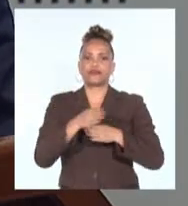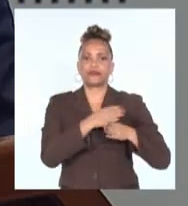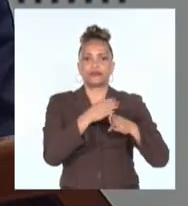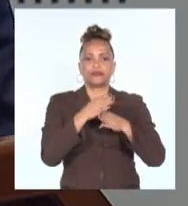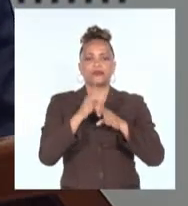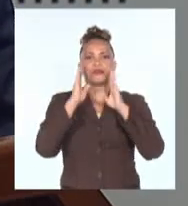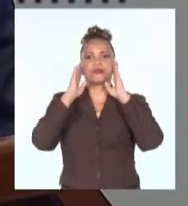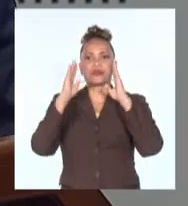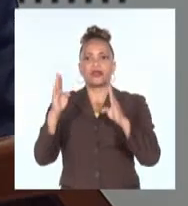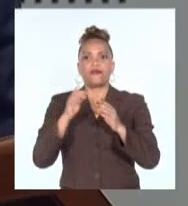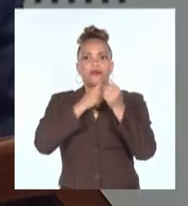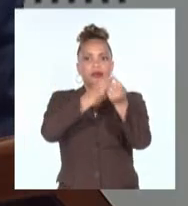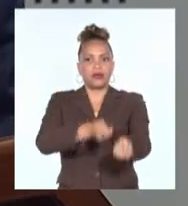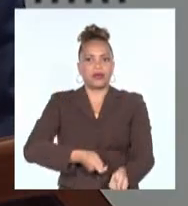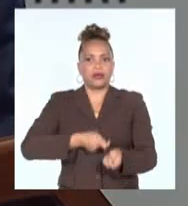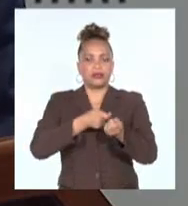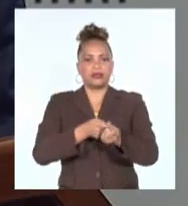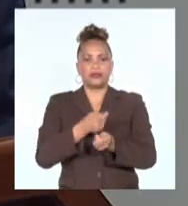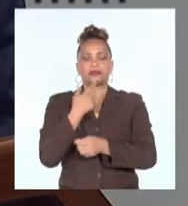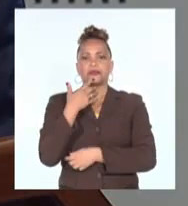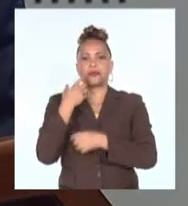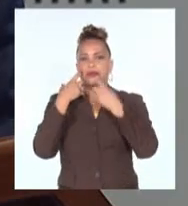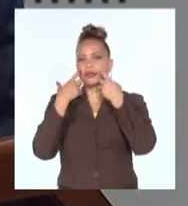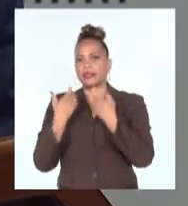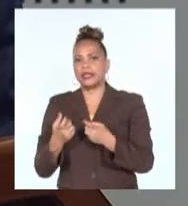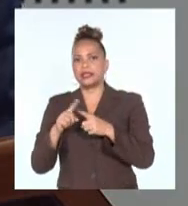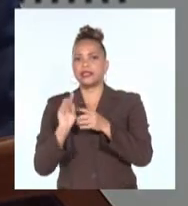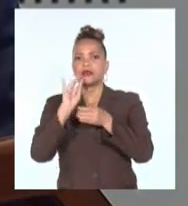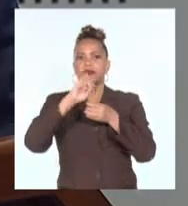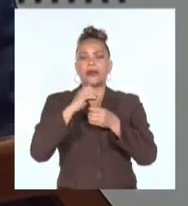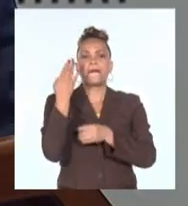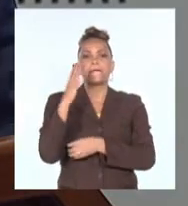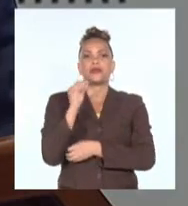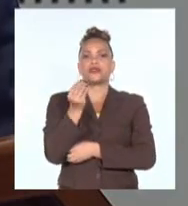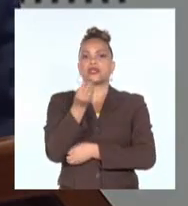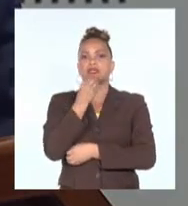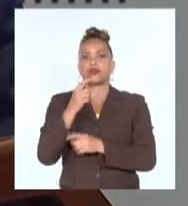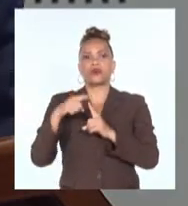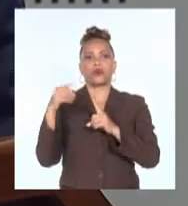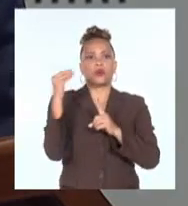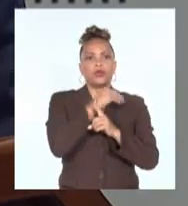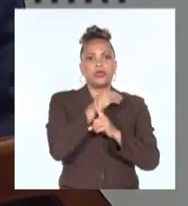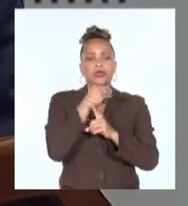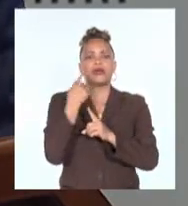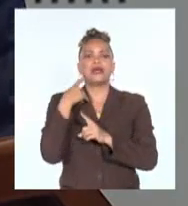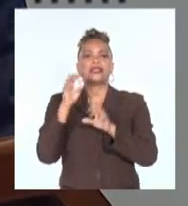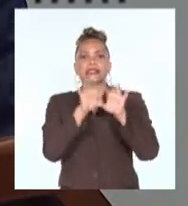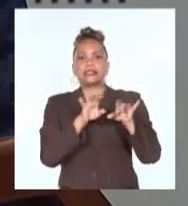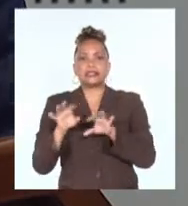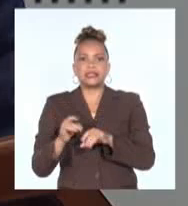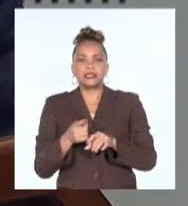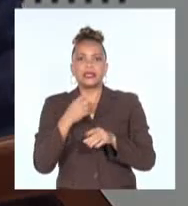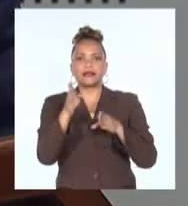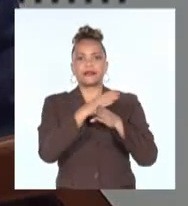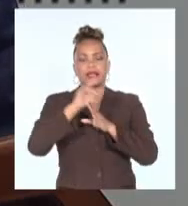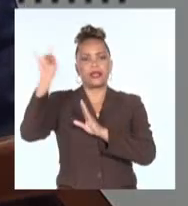enfoques agrícolas sostenibles, incluidas biotecnologías, tecnologías digitales y de energía renovable, entre